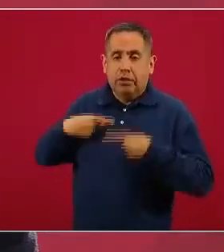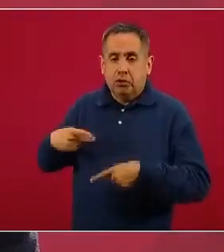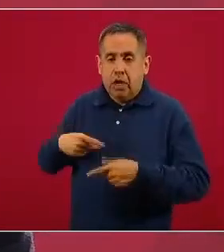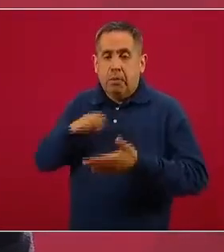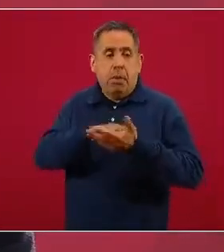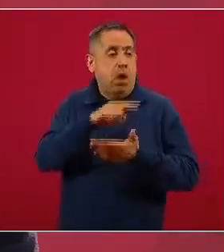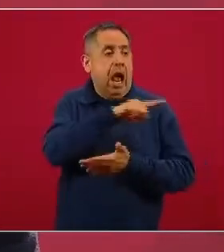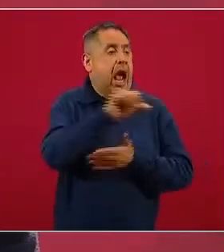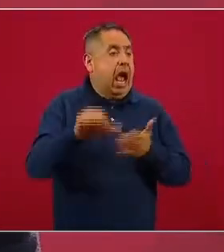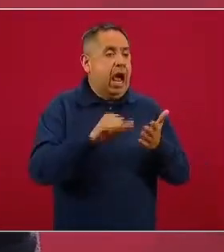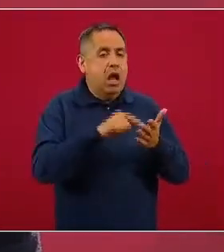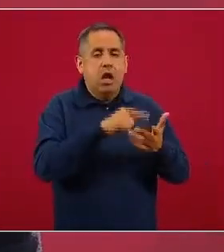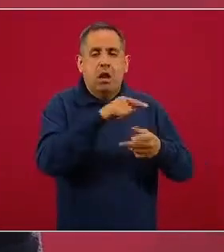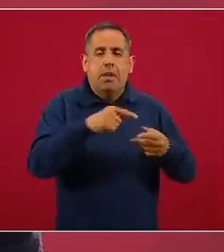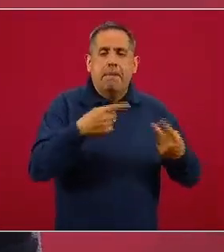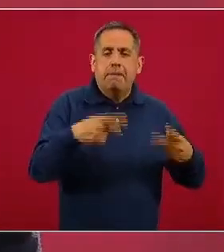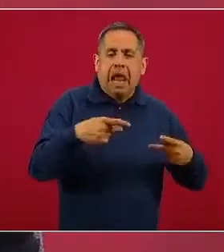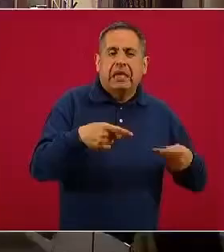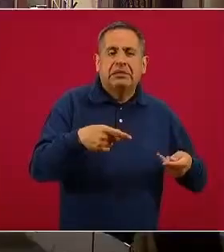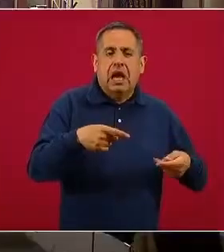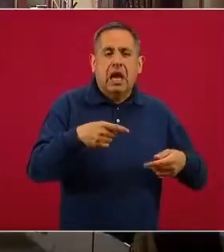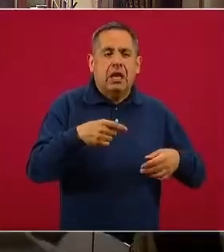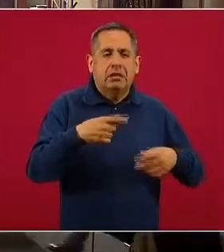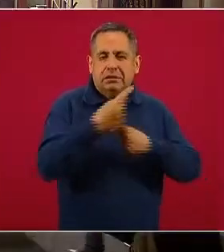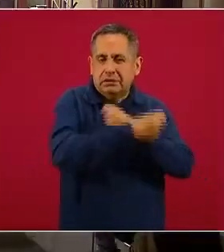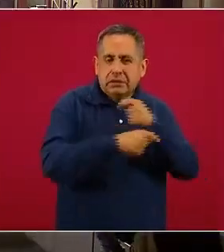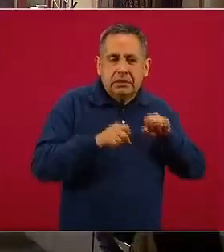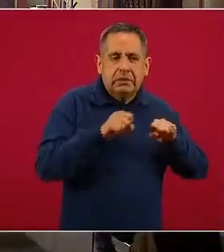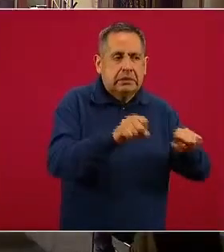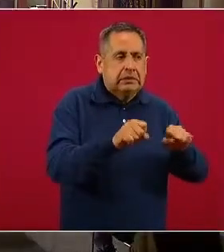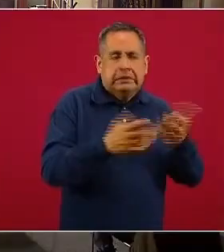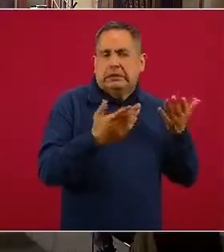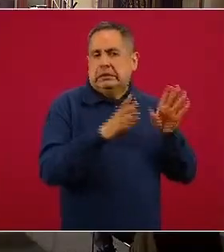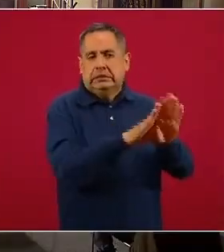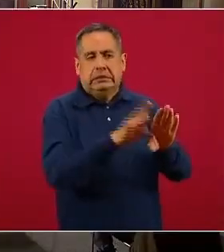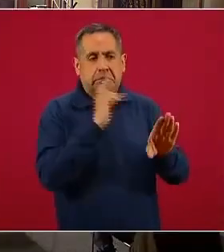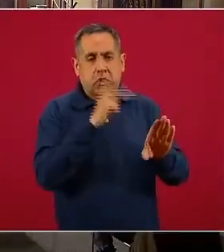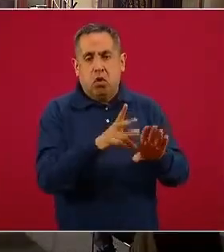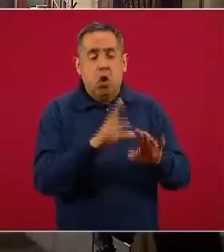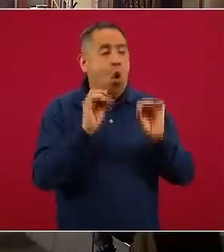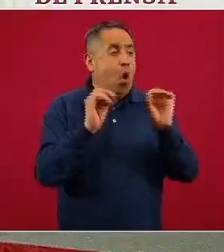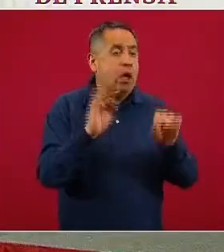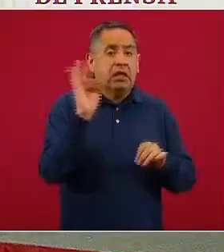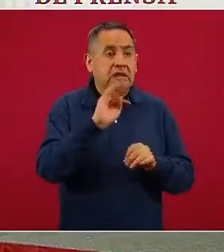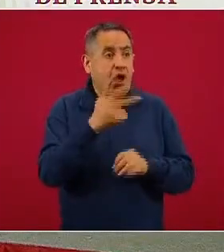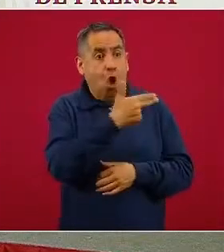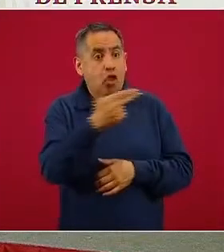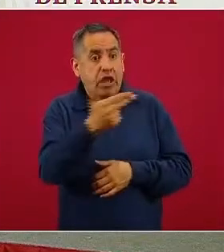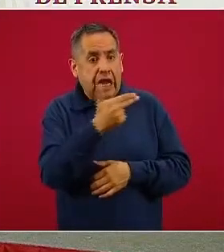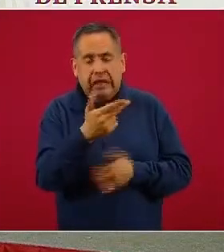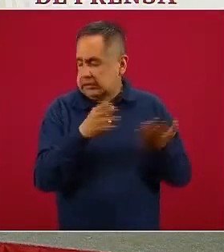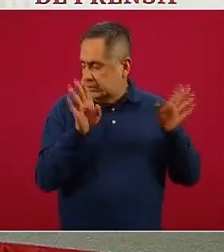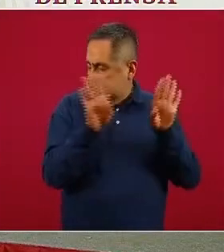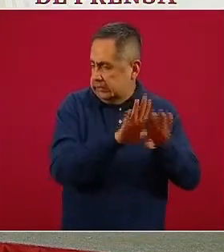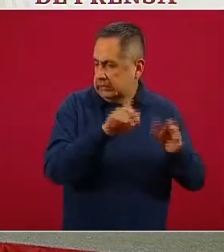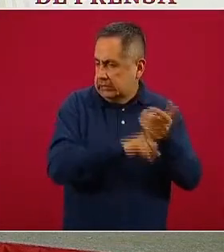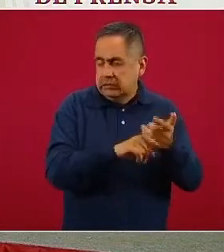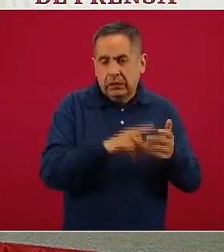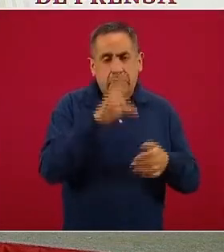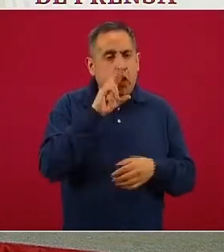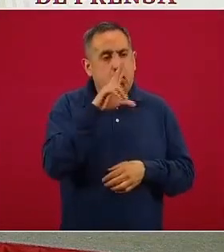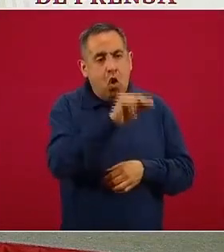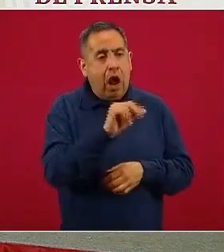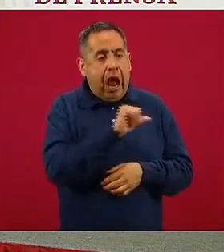comerciales. Estas restricciones son, por ejemplo, a la capacidad en un momento de la ocupación hotelera. Estas restricciones